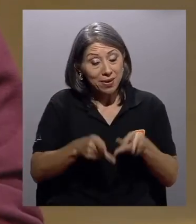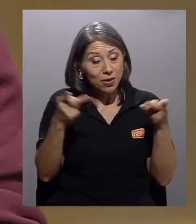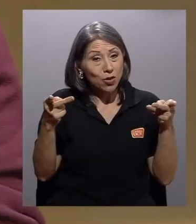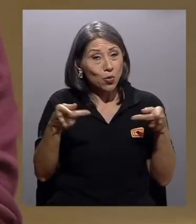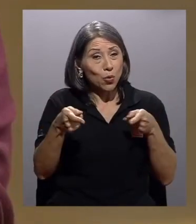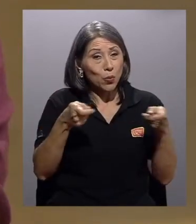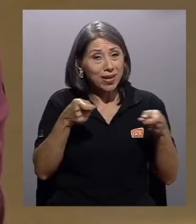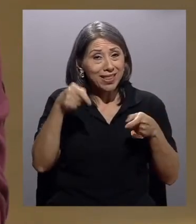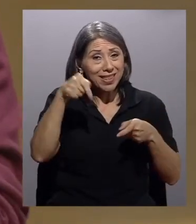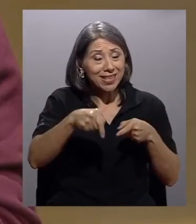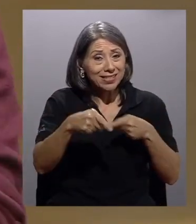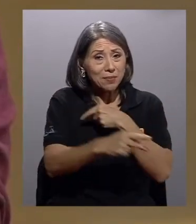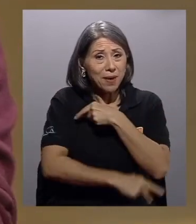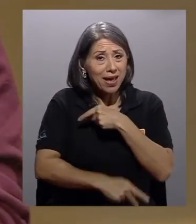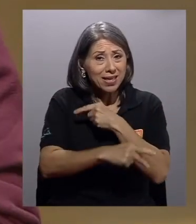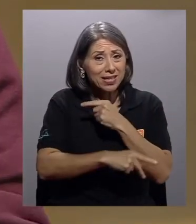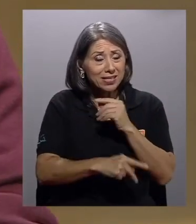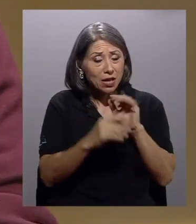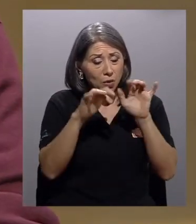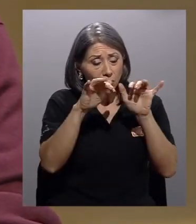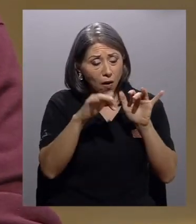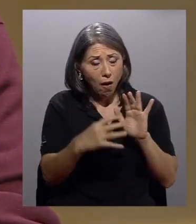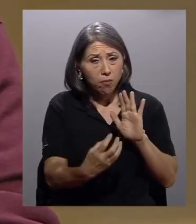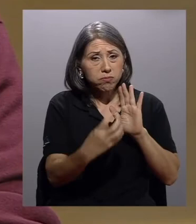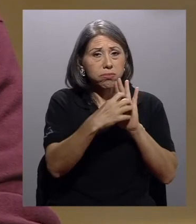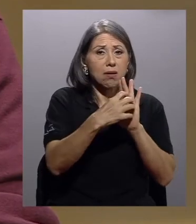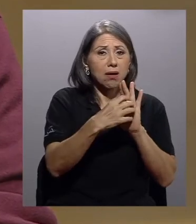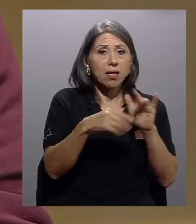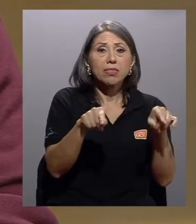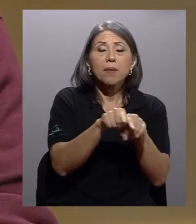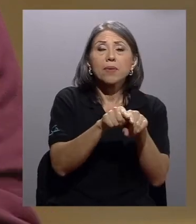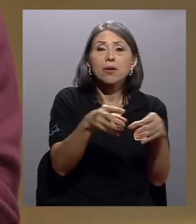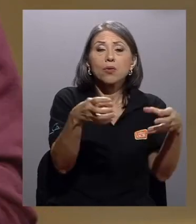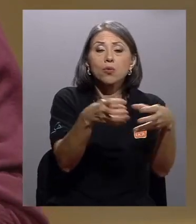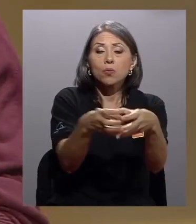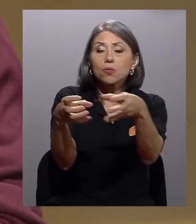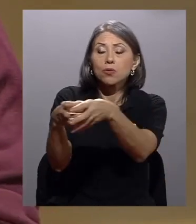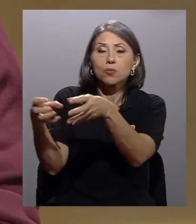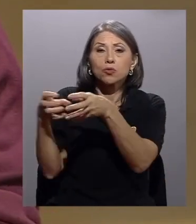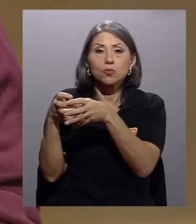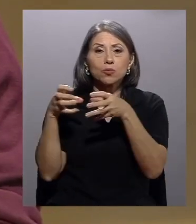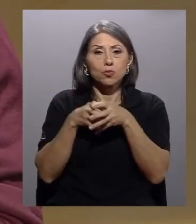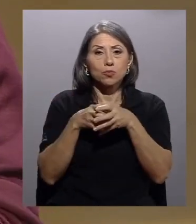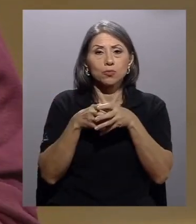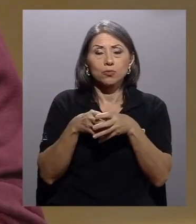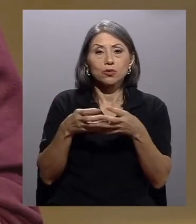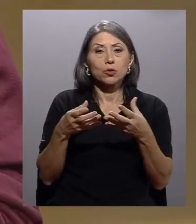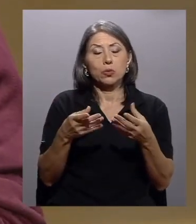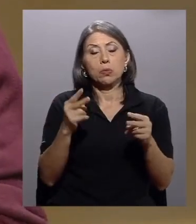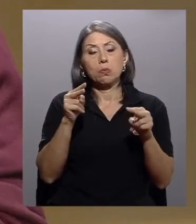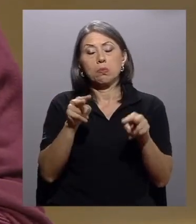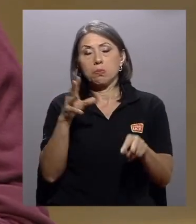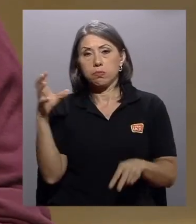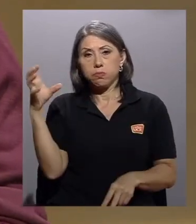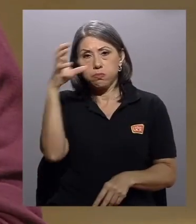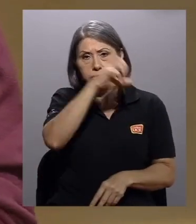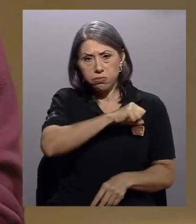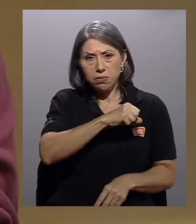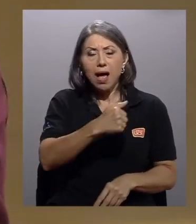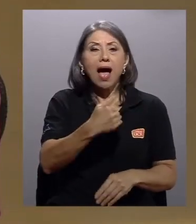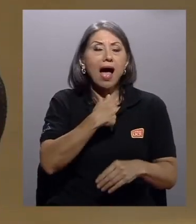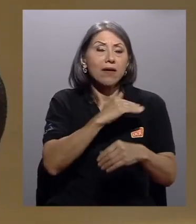país, grupos que se han estado manifestando. O sea, y ya yo lo decía antes, o sea, hay fuerzas